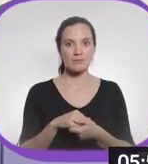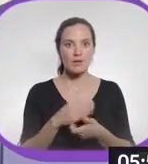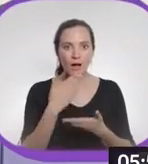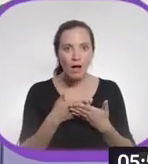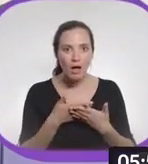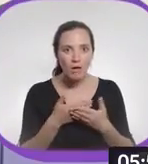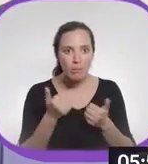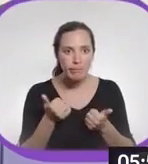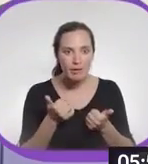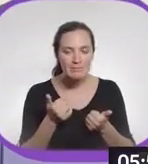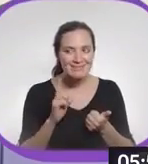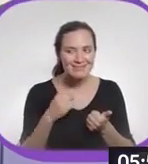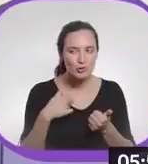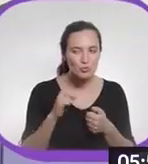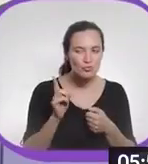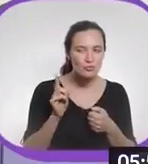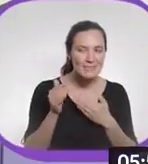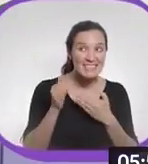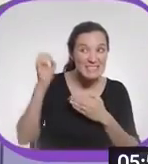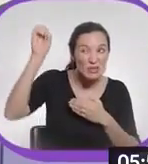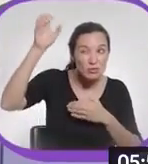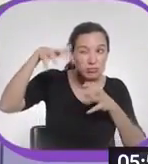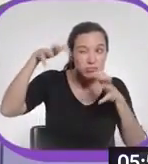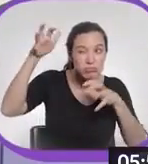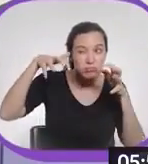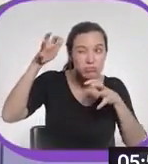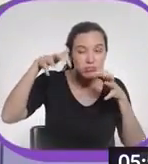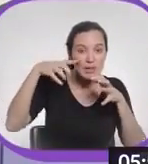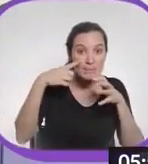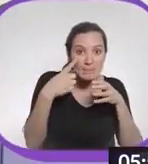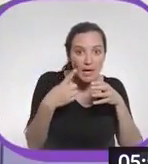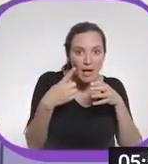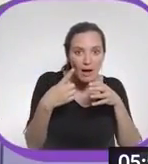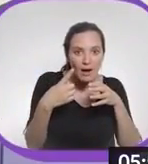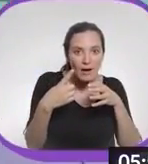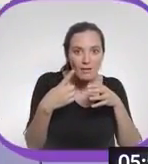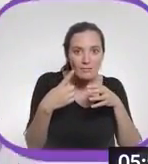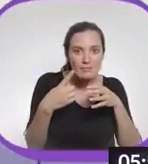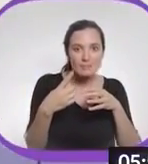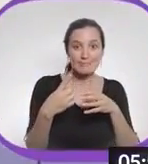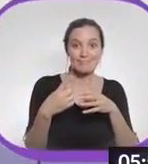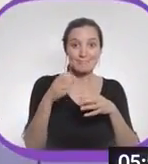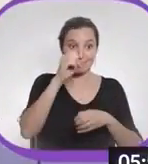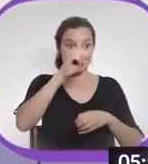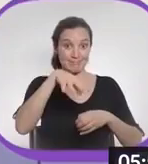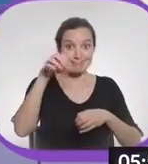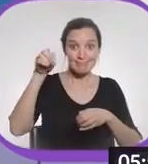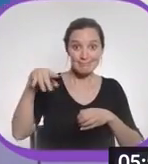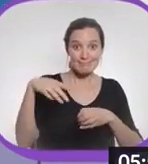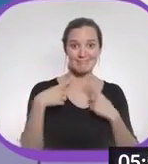¡Wow! ¡Eso fue genial! No fui yo. Se acerca una tormenta, pero mira esto. Se fue.